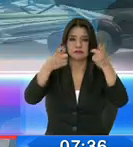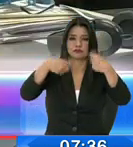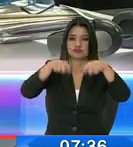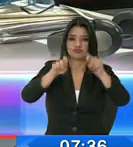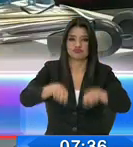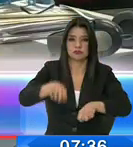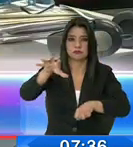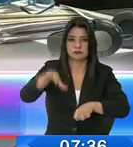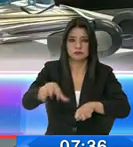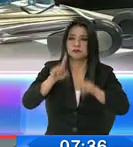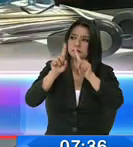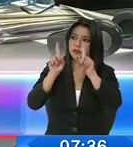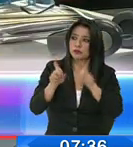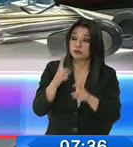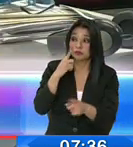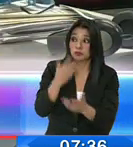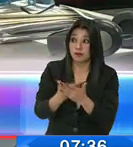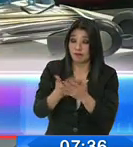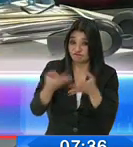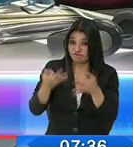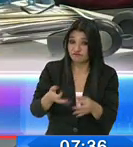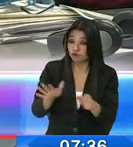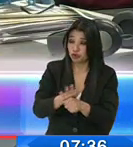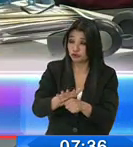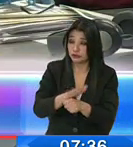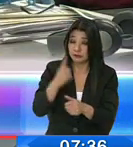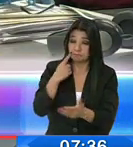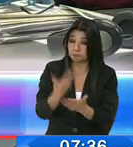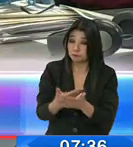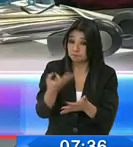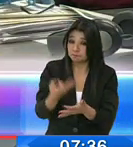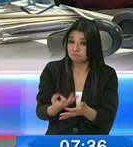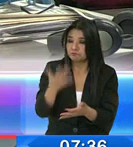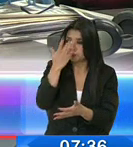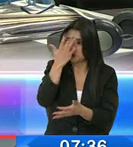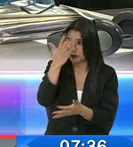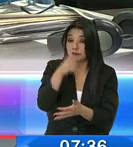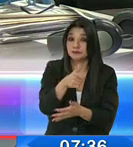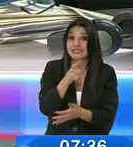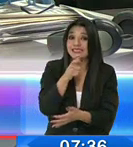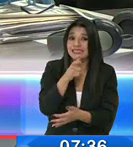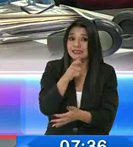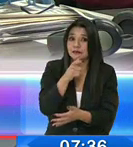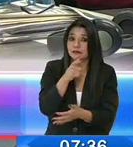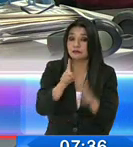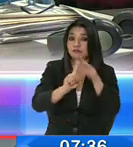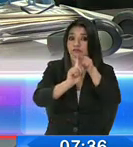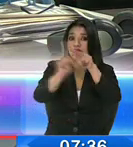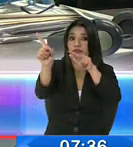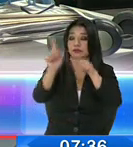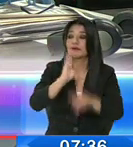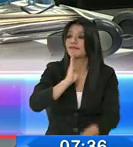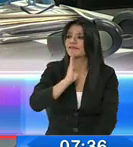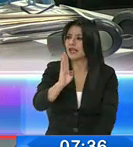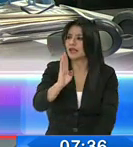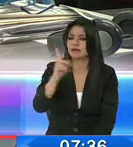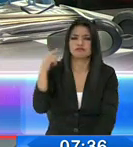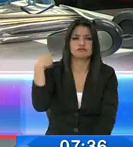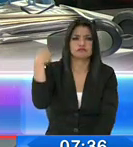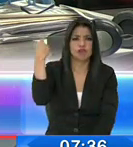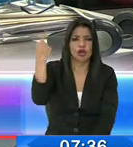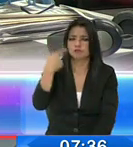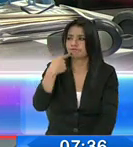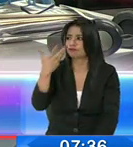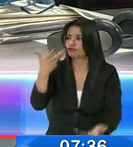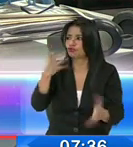implica señor procurador pruebas suficientes pruebas evidentes porque quien está corrido en bélgica dice 'te es una payasa no hay argumentos